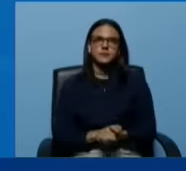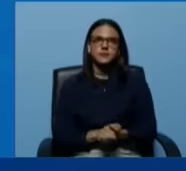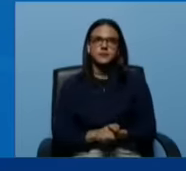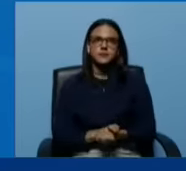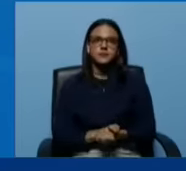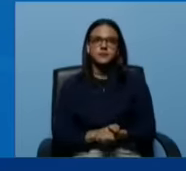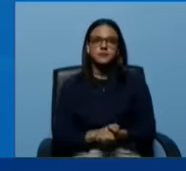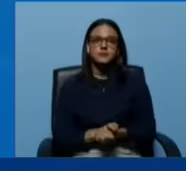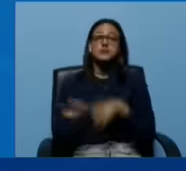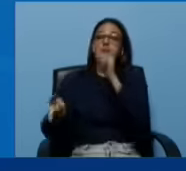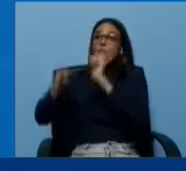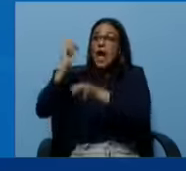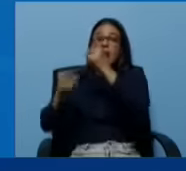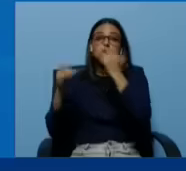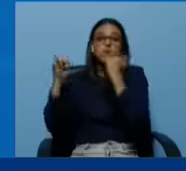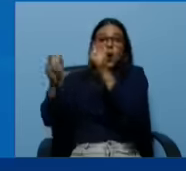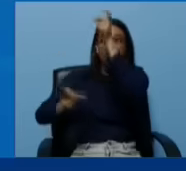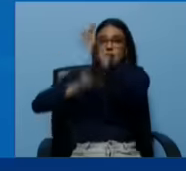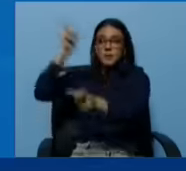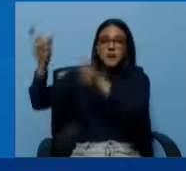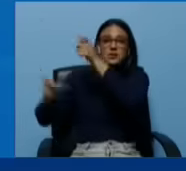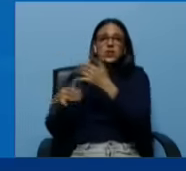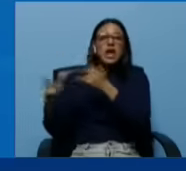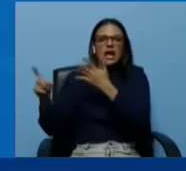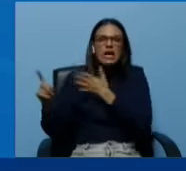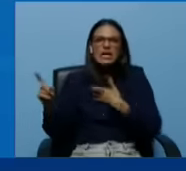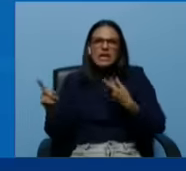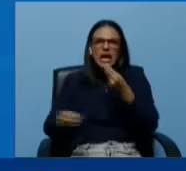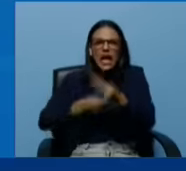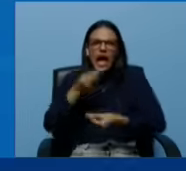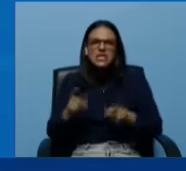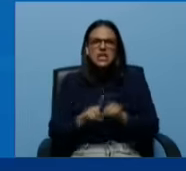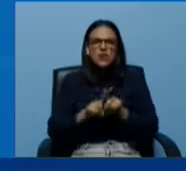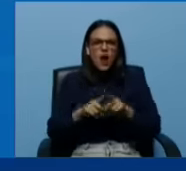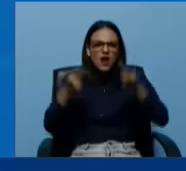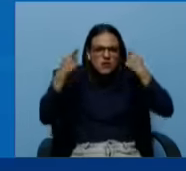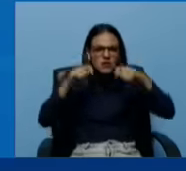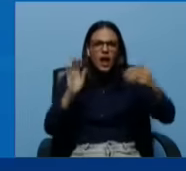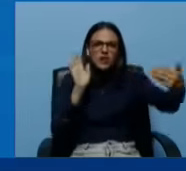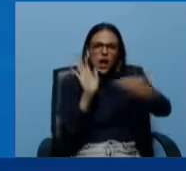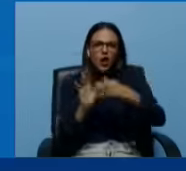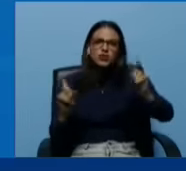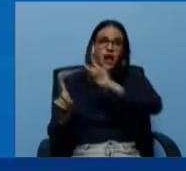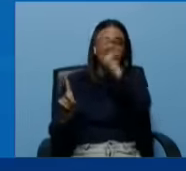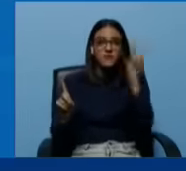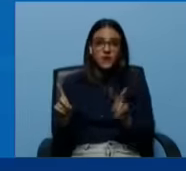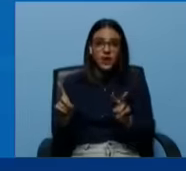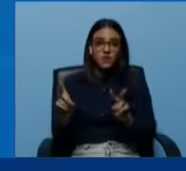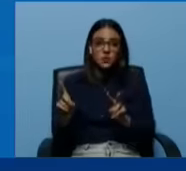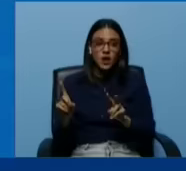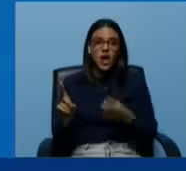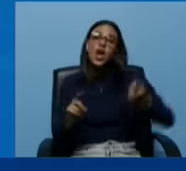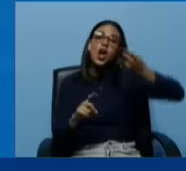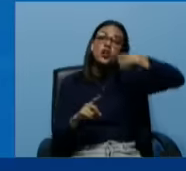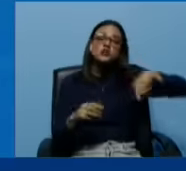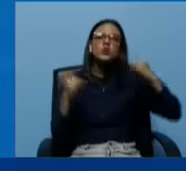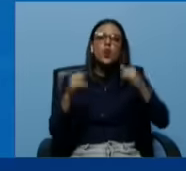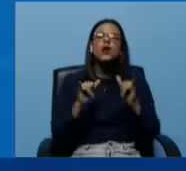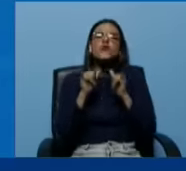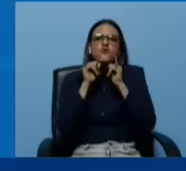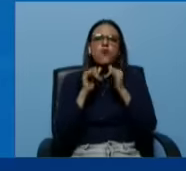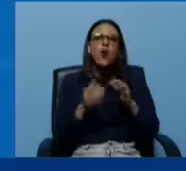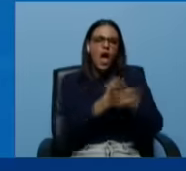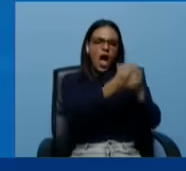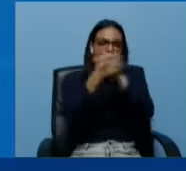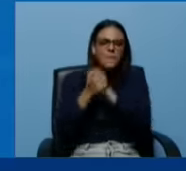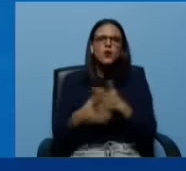Aquellos que osen, como han usado desde Colombia, tratar de agredir a Venezuela, nuestros amigos nos protegerán.